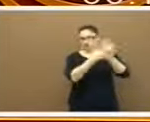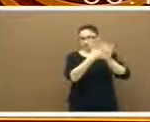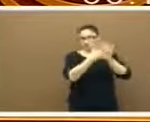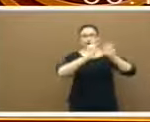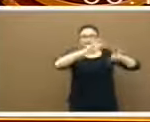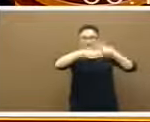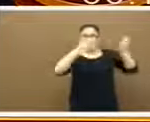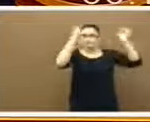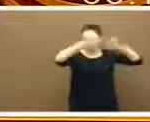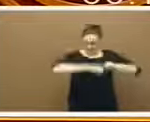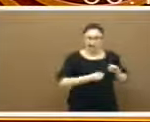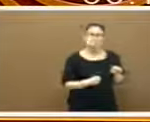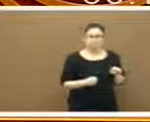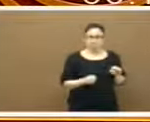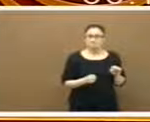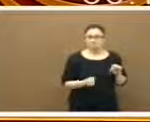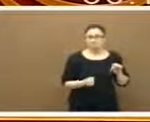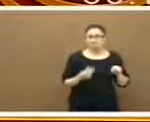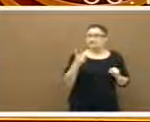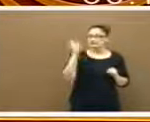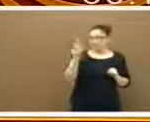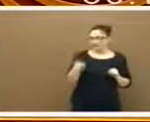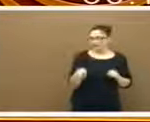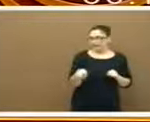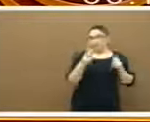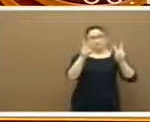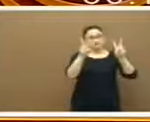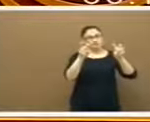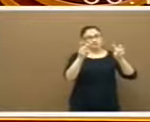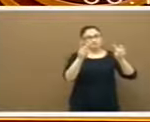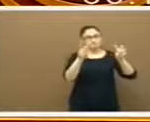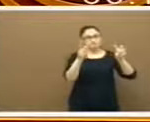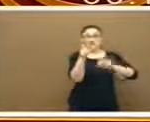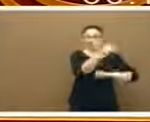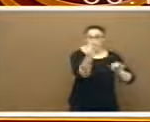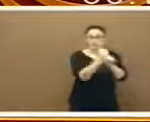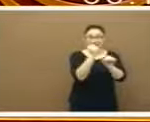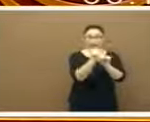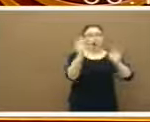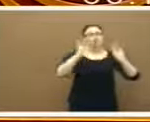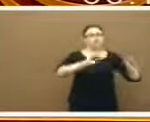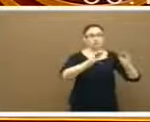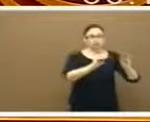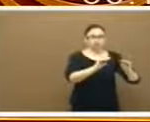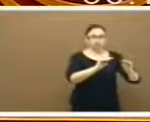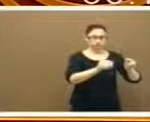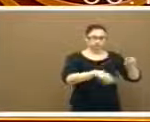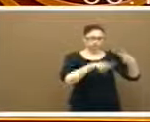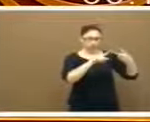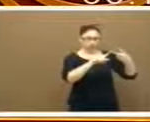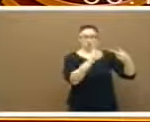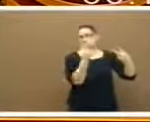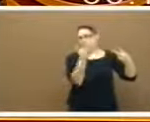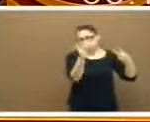estamos de acuerdo en tanto la formación de los empleados como la adquisición de material